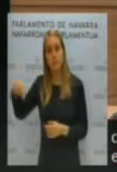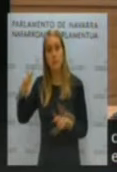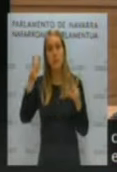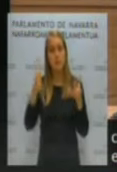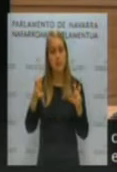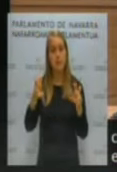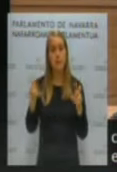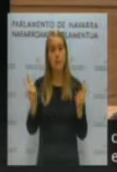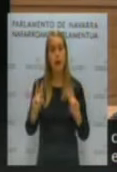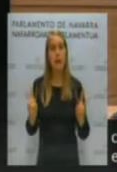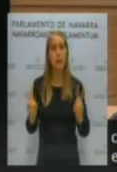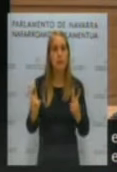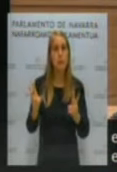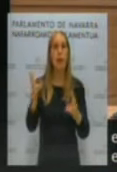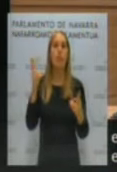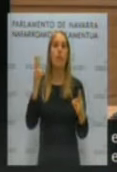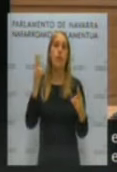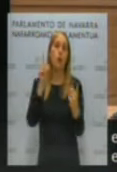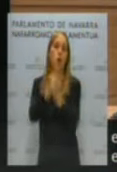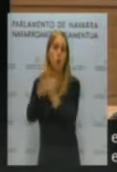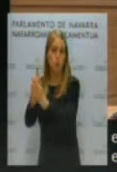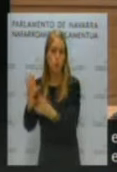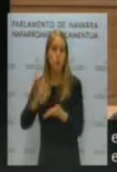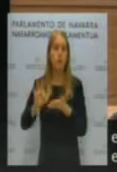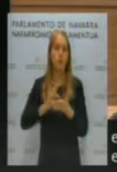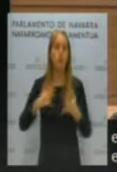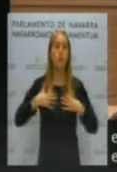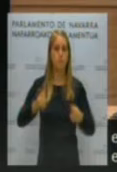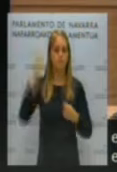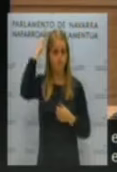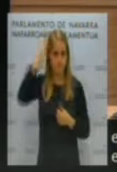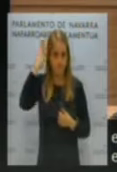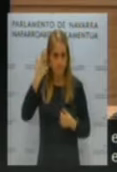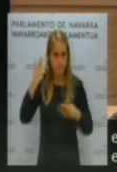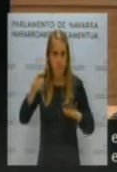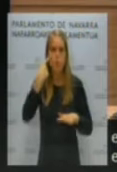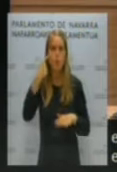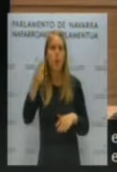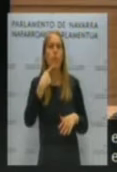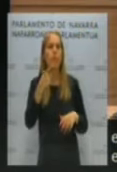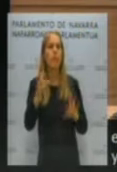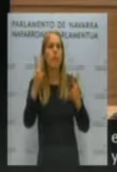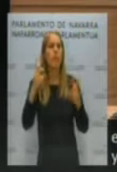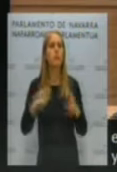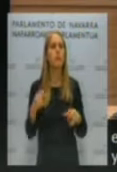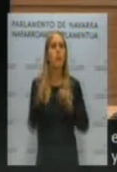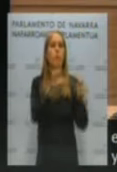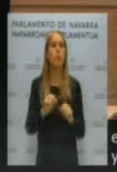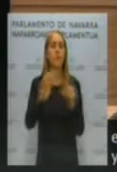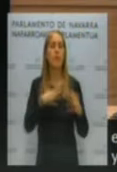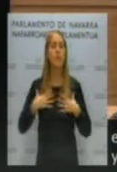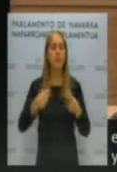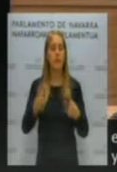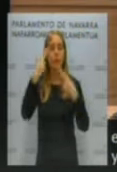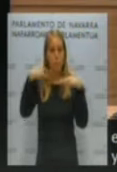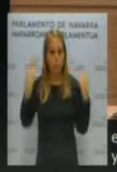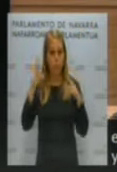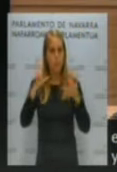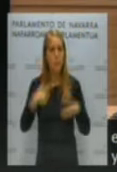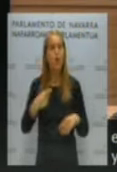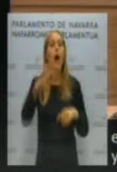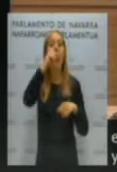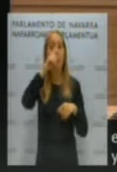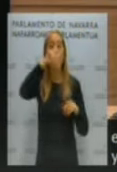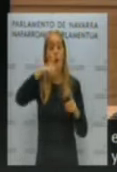actividad de las consultas en el Servicio Navarro de Salud. Y eso que ustedes decían que venían a defender la sanidad pública. Pero es que no solo eso, año a